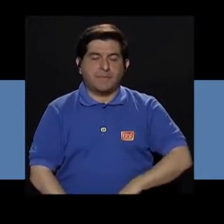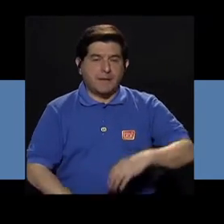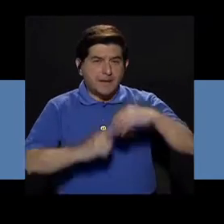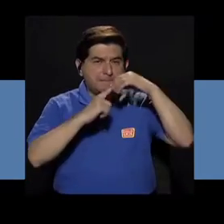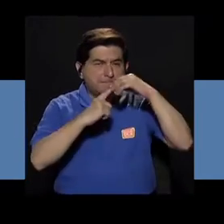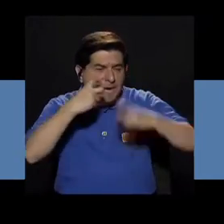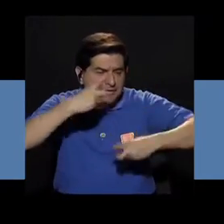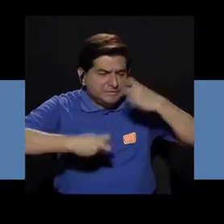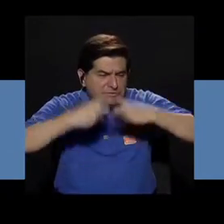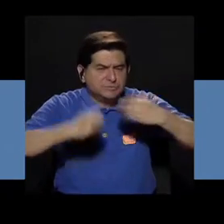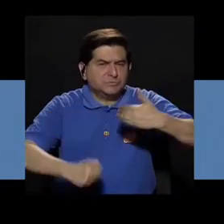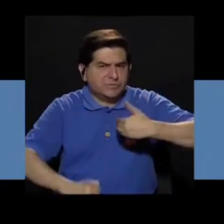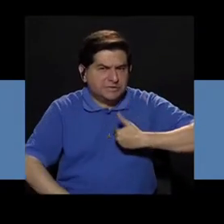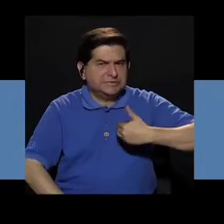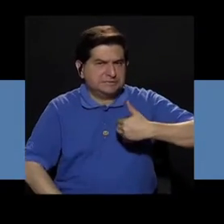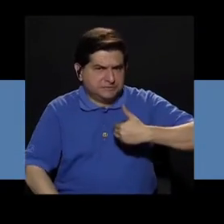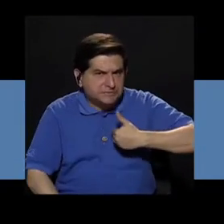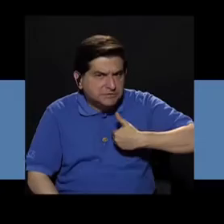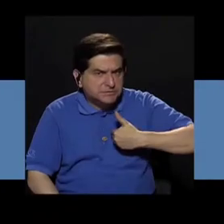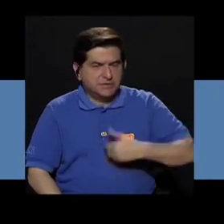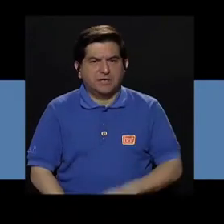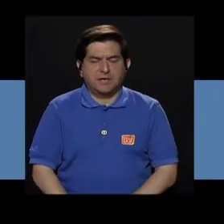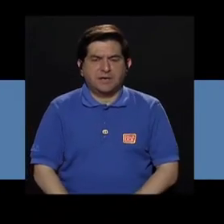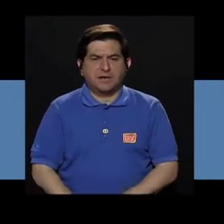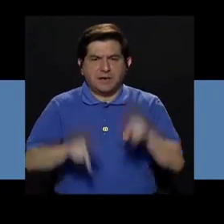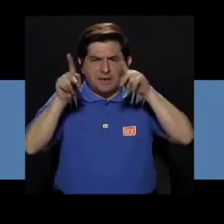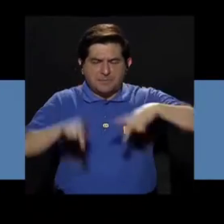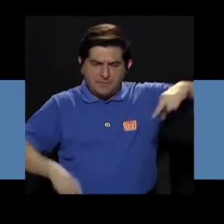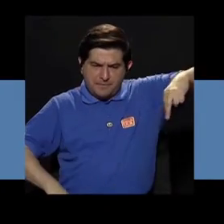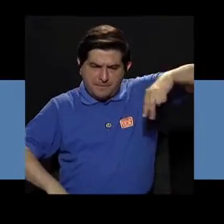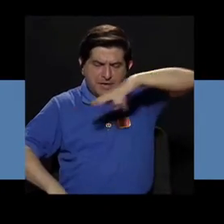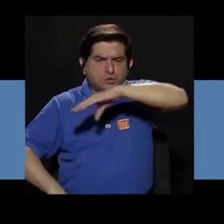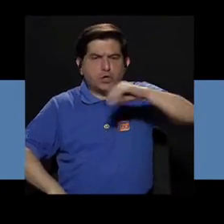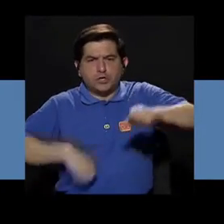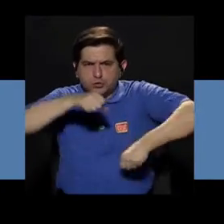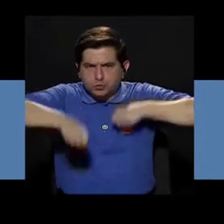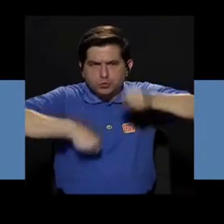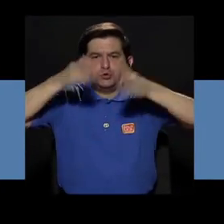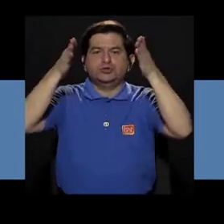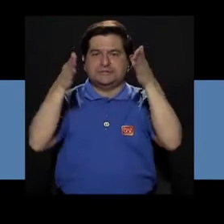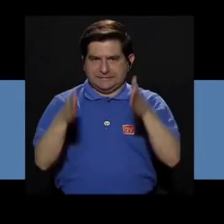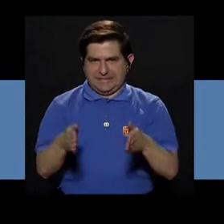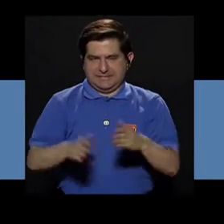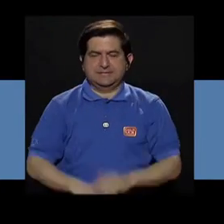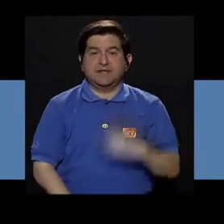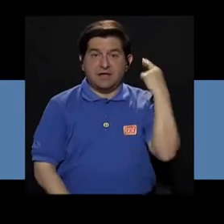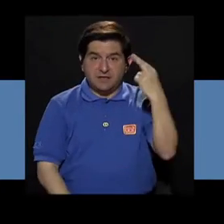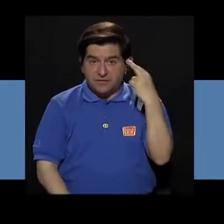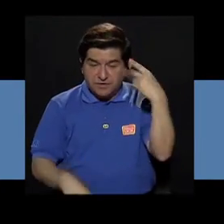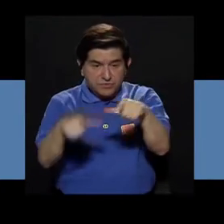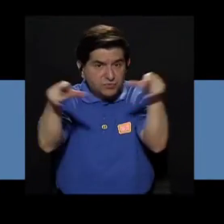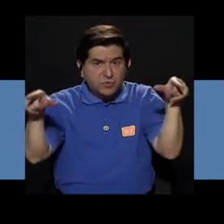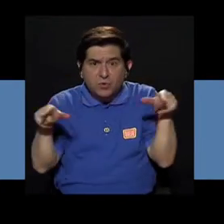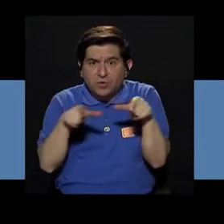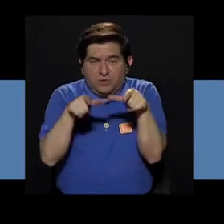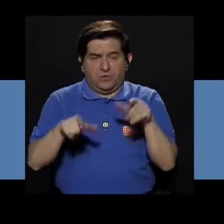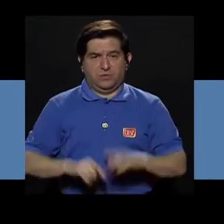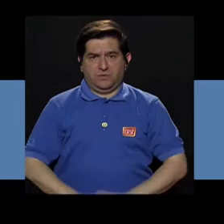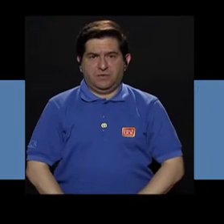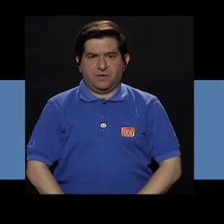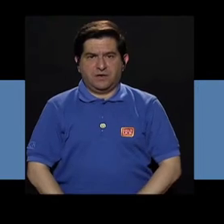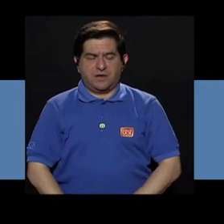Uno de los principales problemas que hay es con los peatones y los ciclistas, debido a que es una zona que